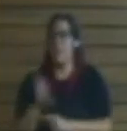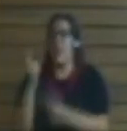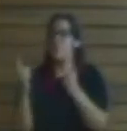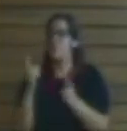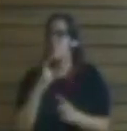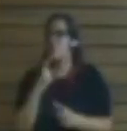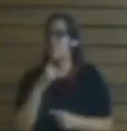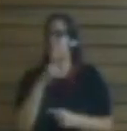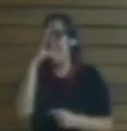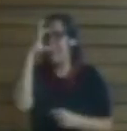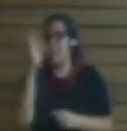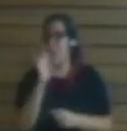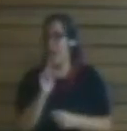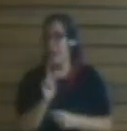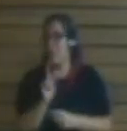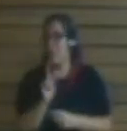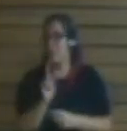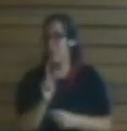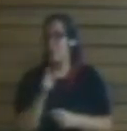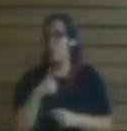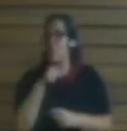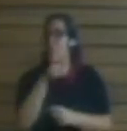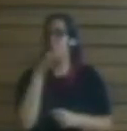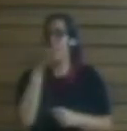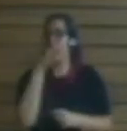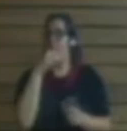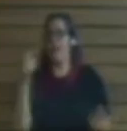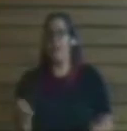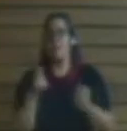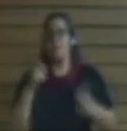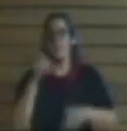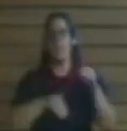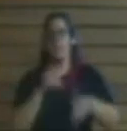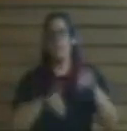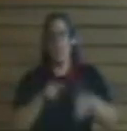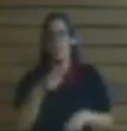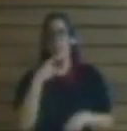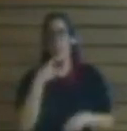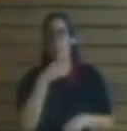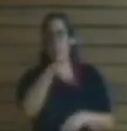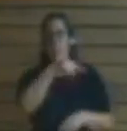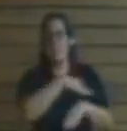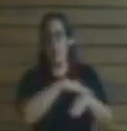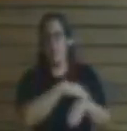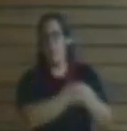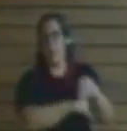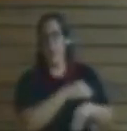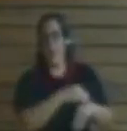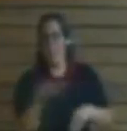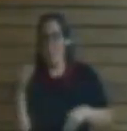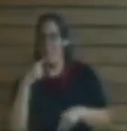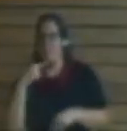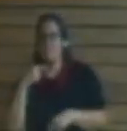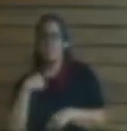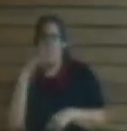No te creímos. Cuando decías en la campaña electoral lo que iban a hacer, no te creímos. Y ahora nos damos